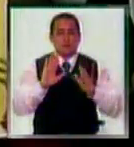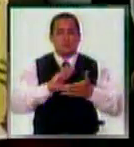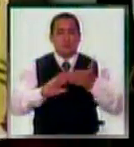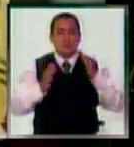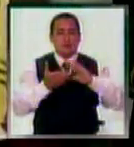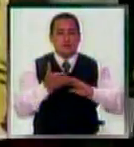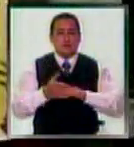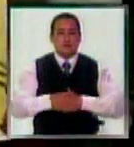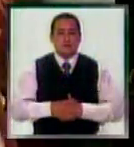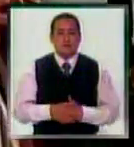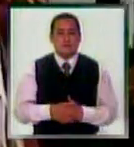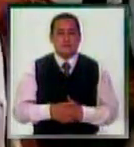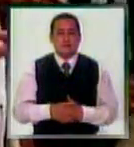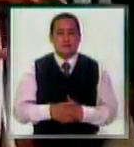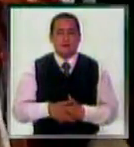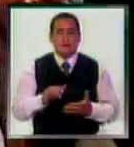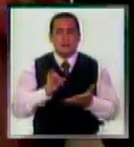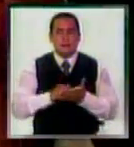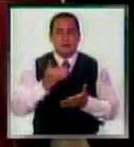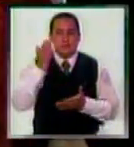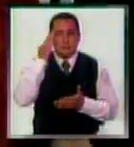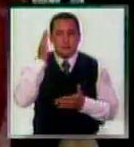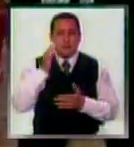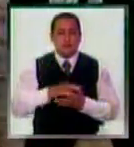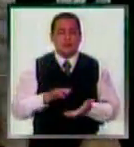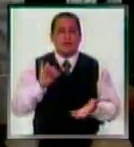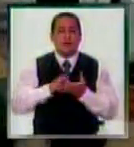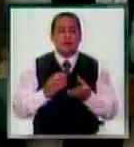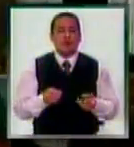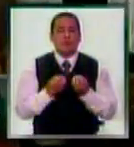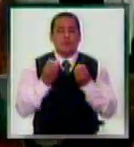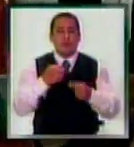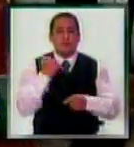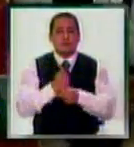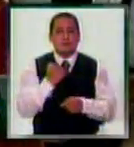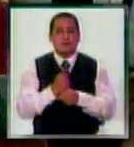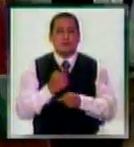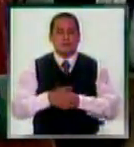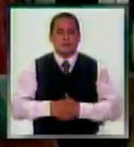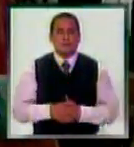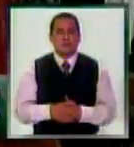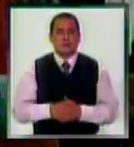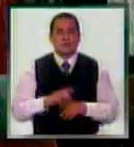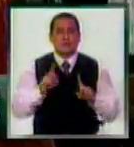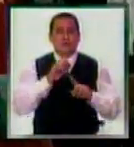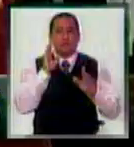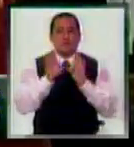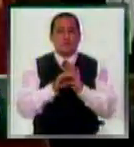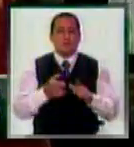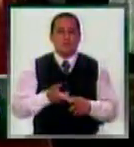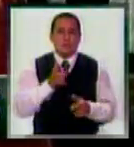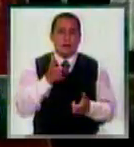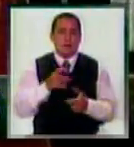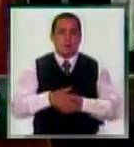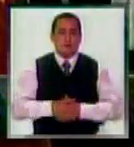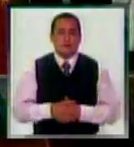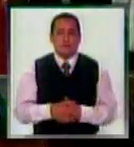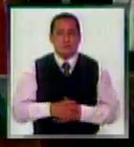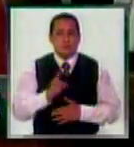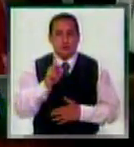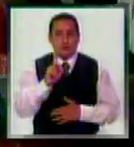comunidad, y que sepan en qué lo van a emplear. No vaya a ser que compren trago.